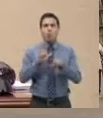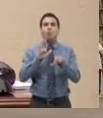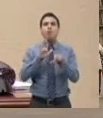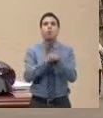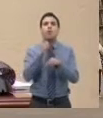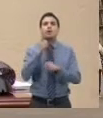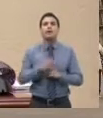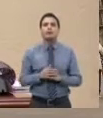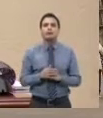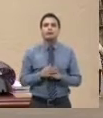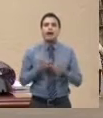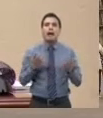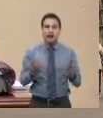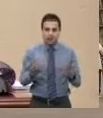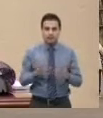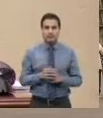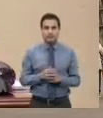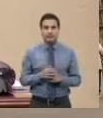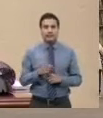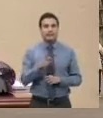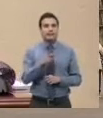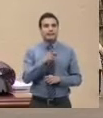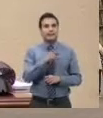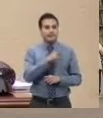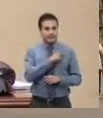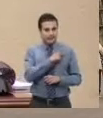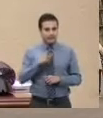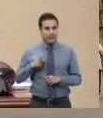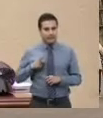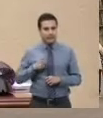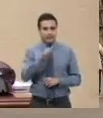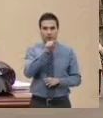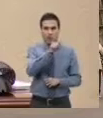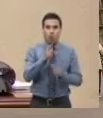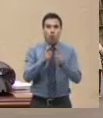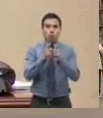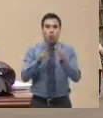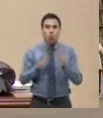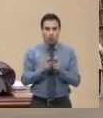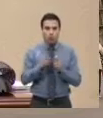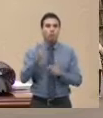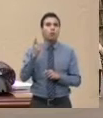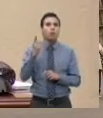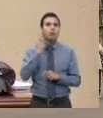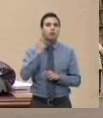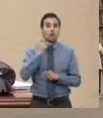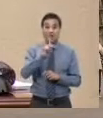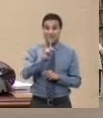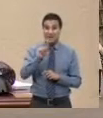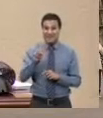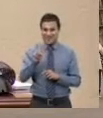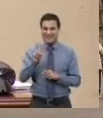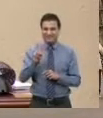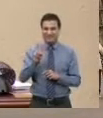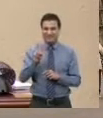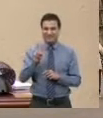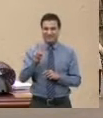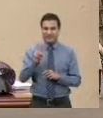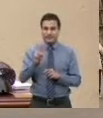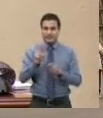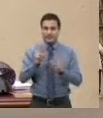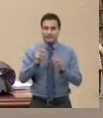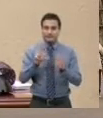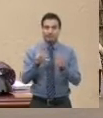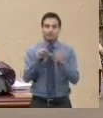debe de haber una consecuencia frente al posicionamiento que tiene el partido y las formas como se puede posicionar.